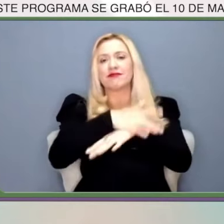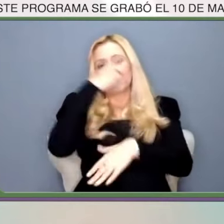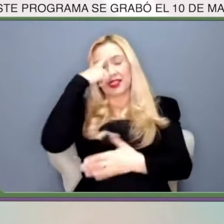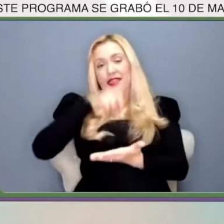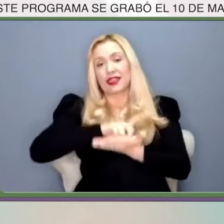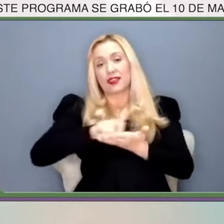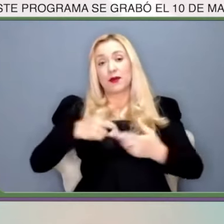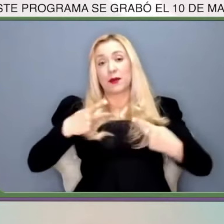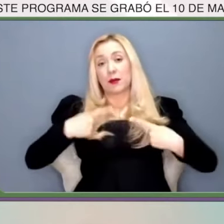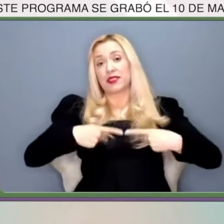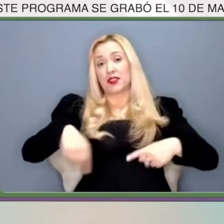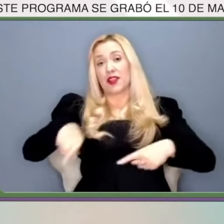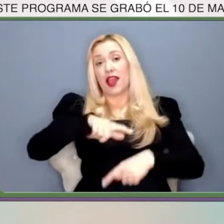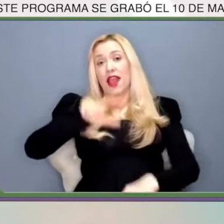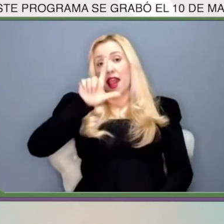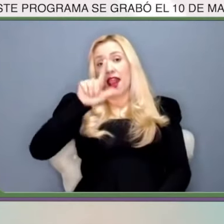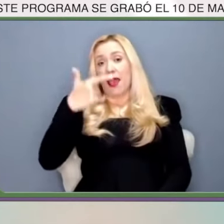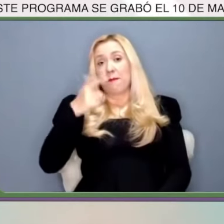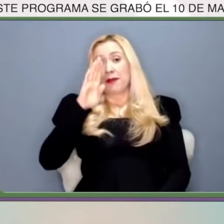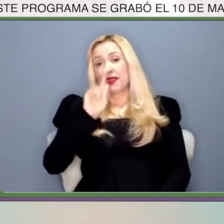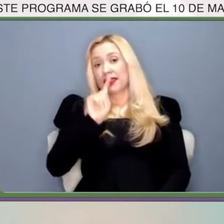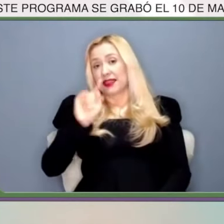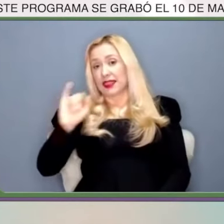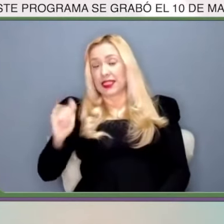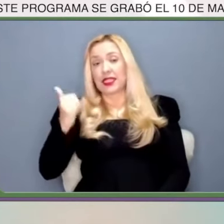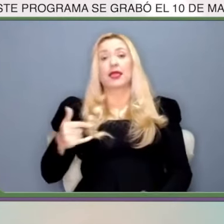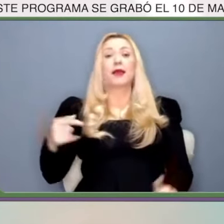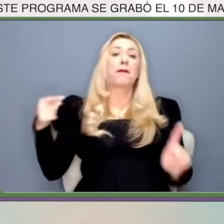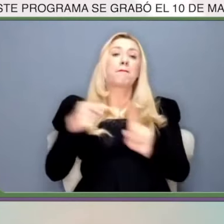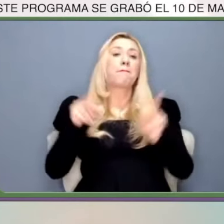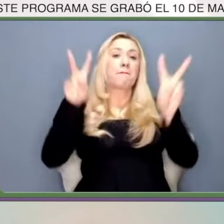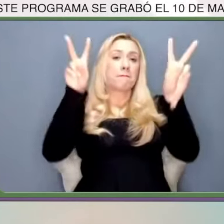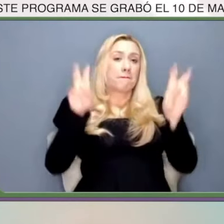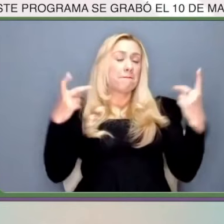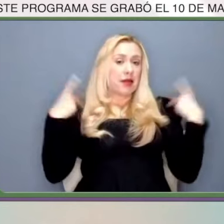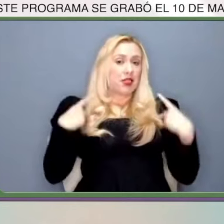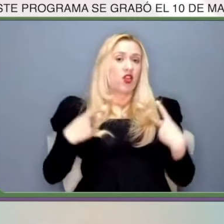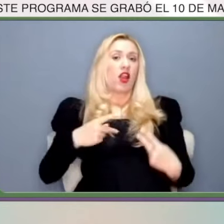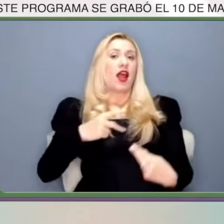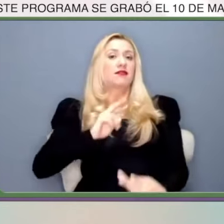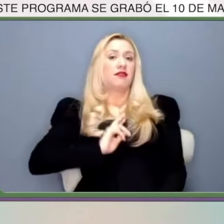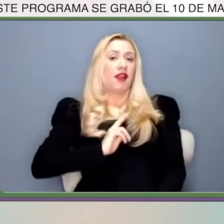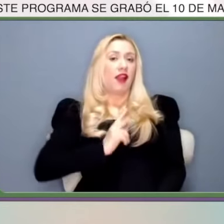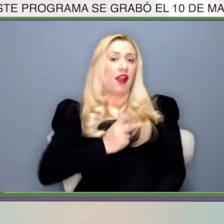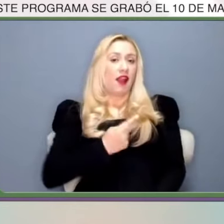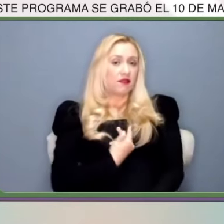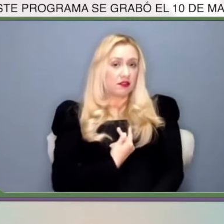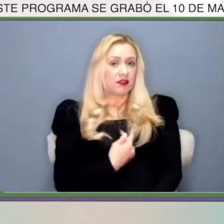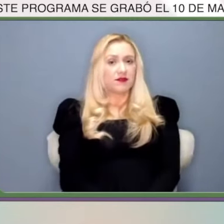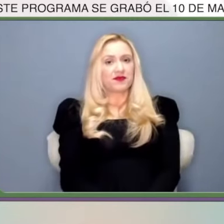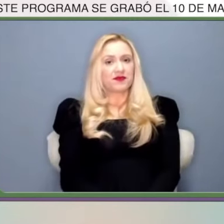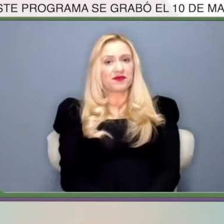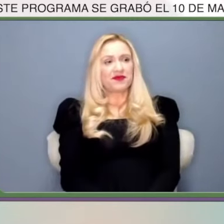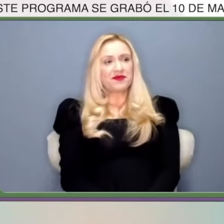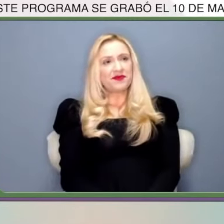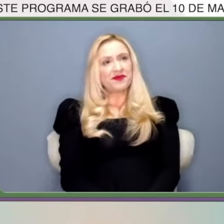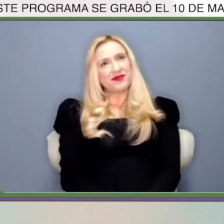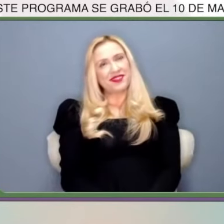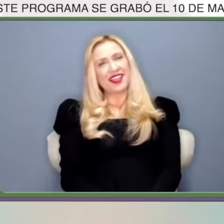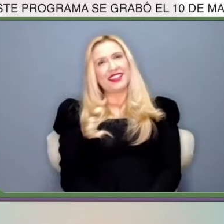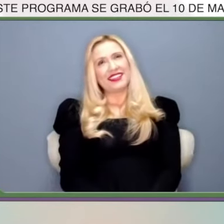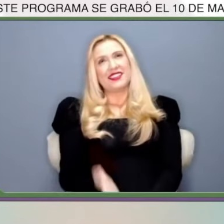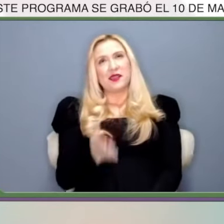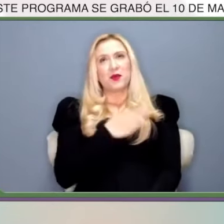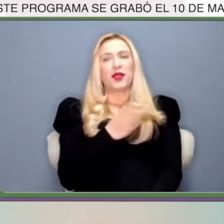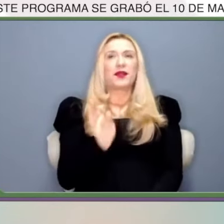de las personas LGBT y en particular me interesa mucho las personas trans. Gracias.